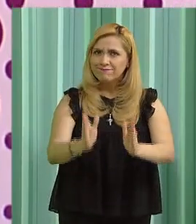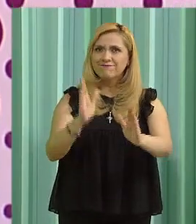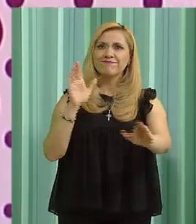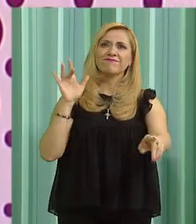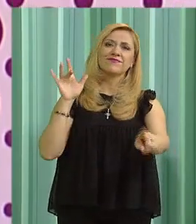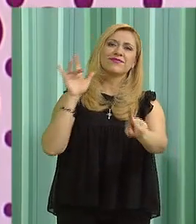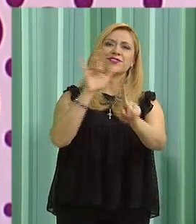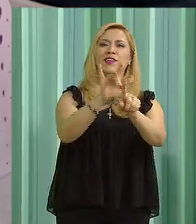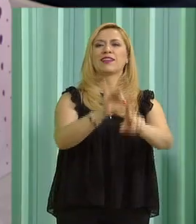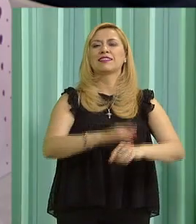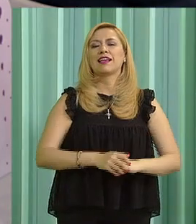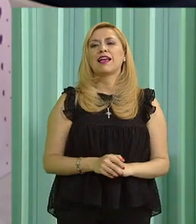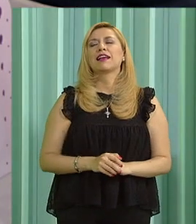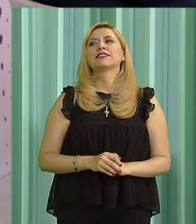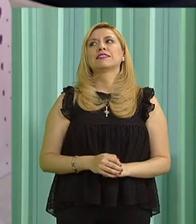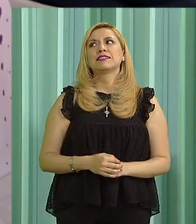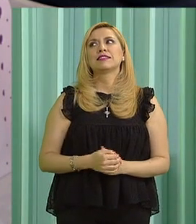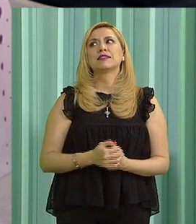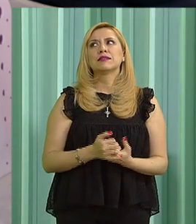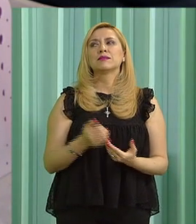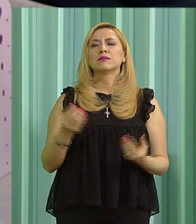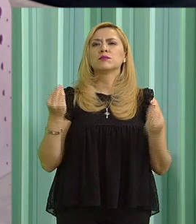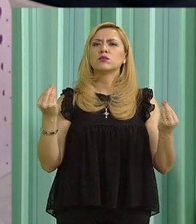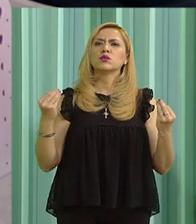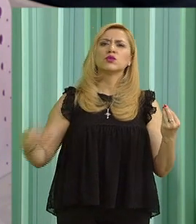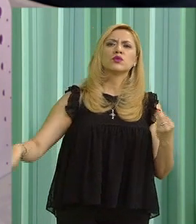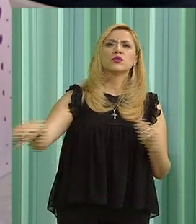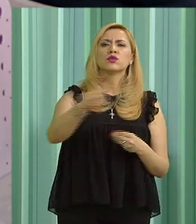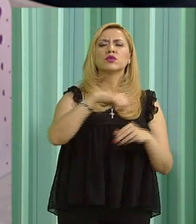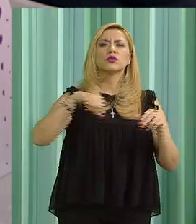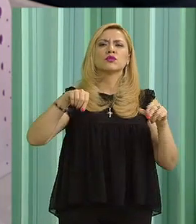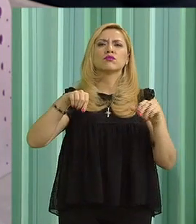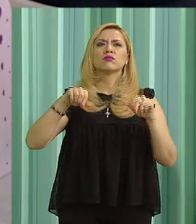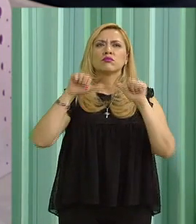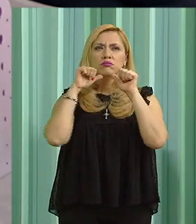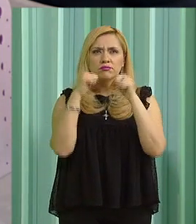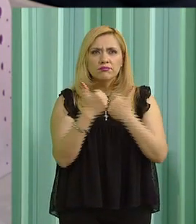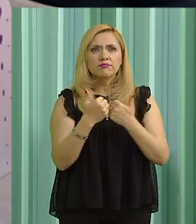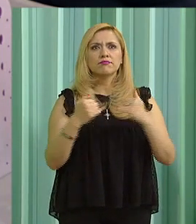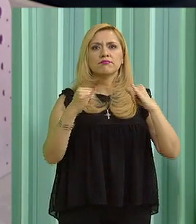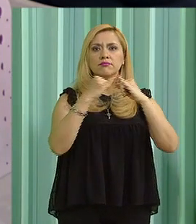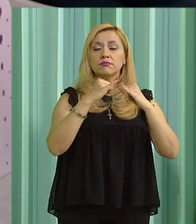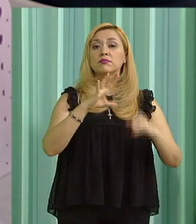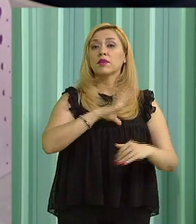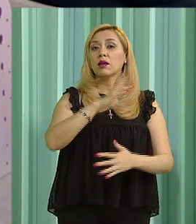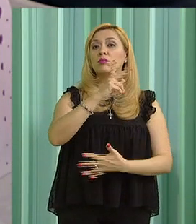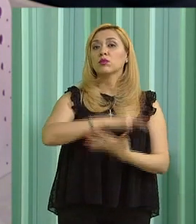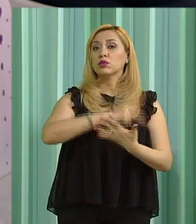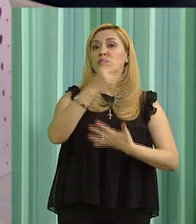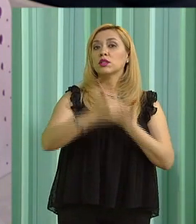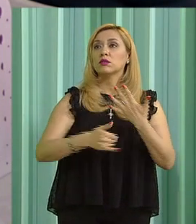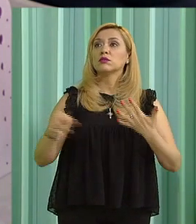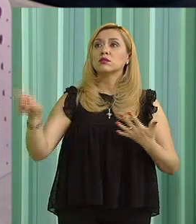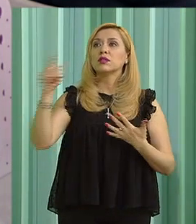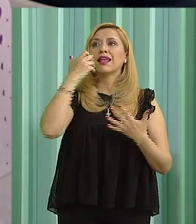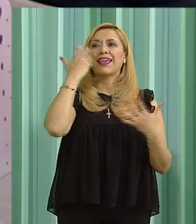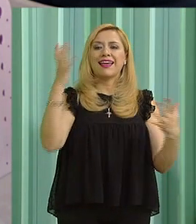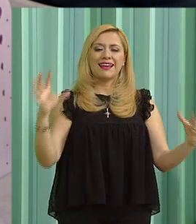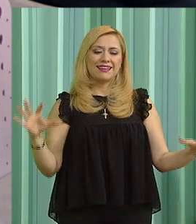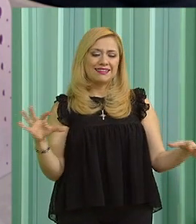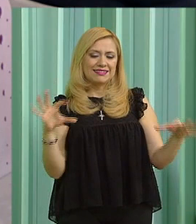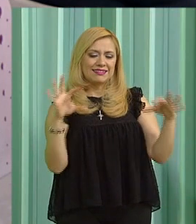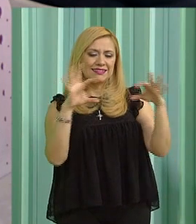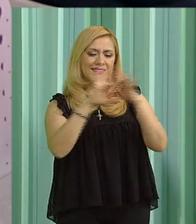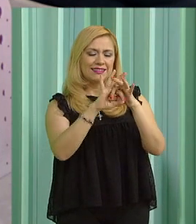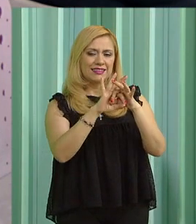seguir. Precisamente muchas organizaciones tienen también proyectos que tratan de armonizar